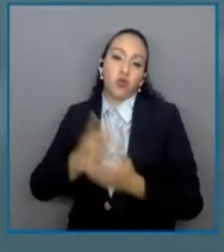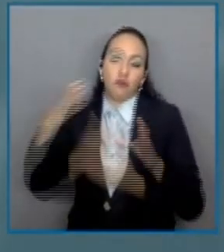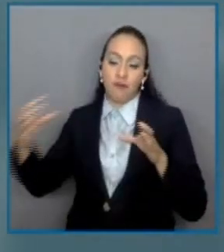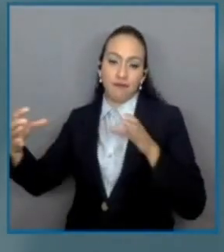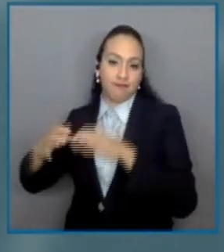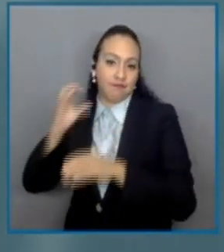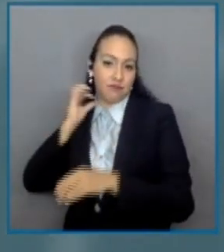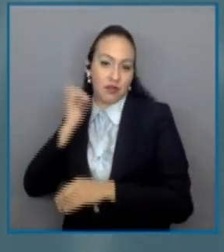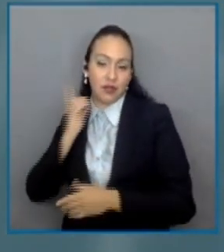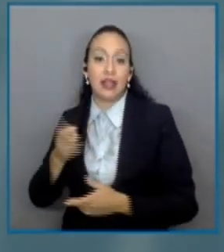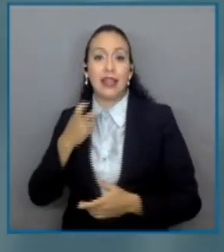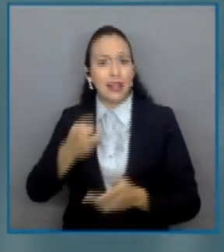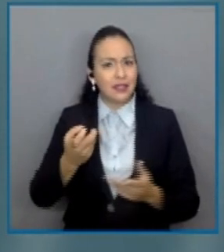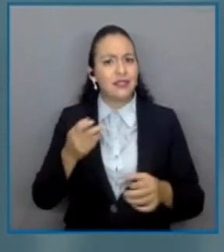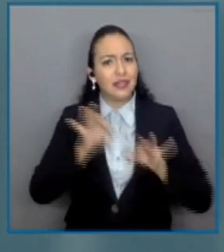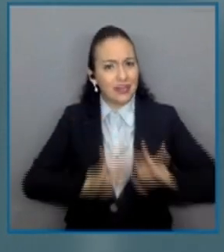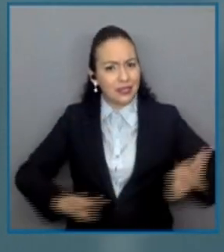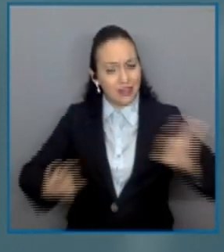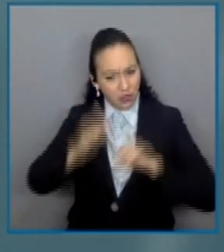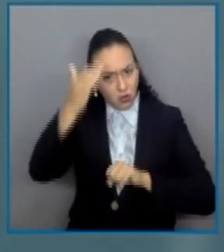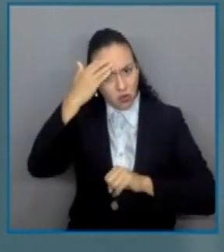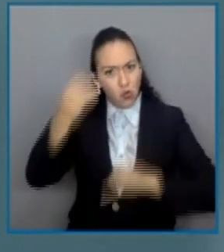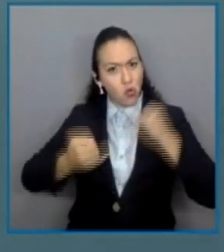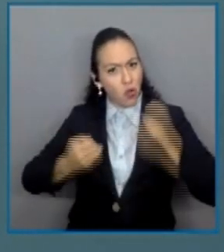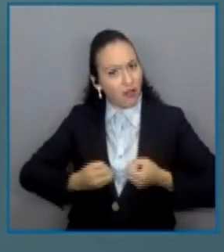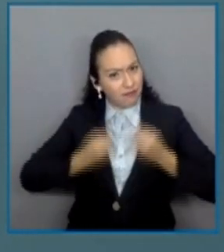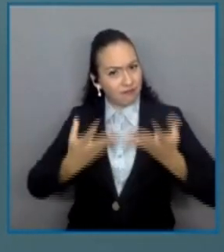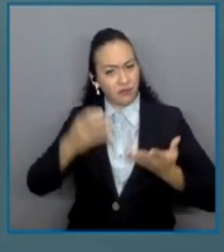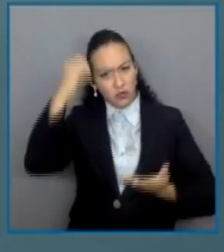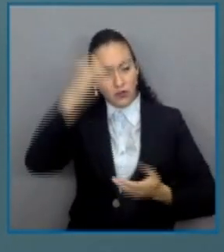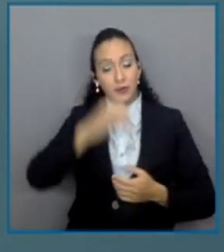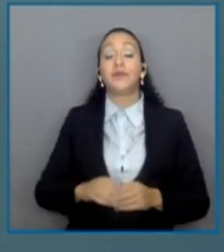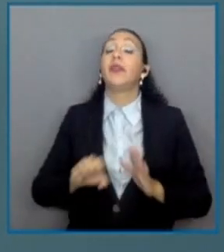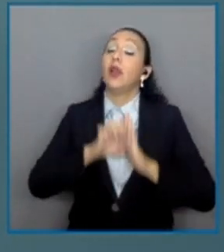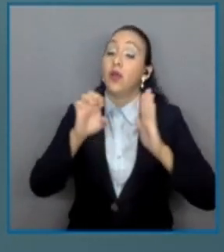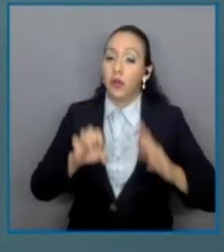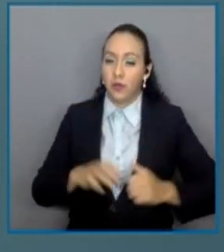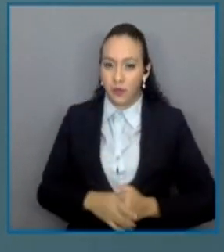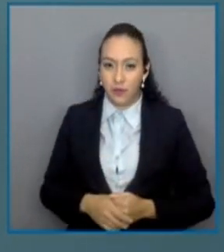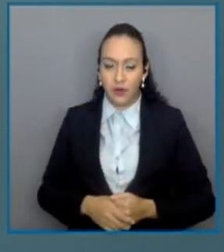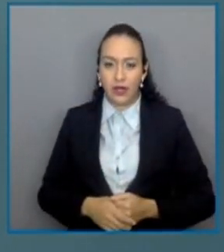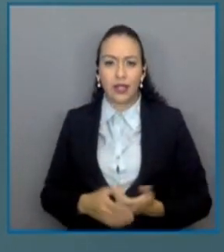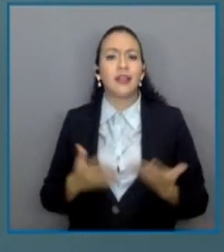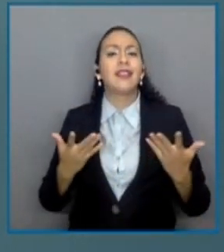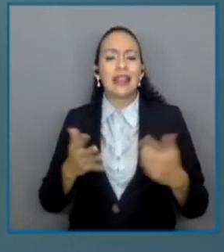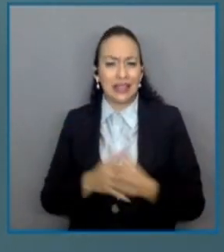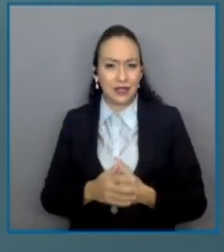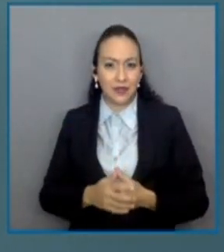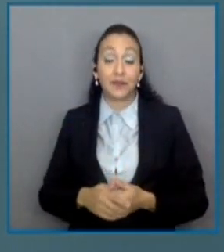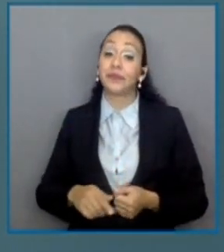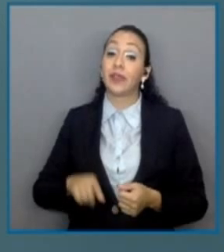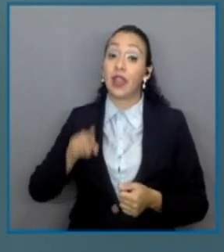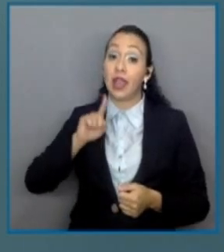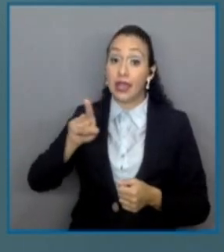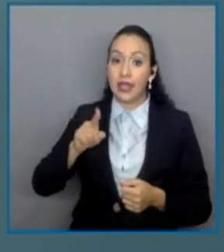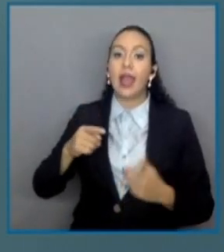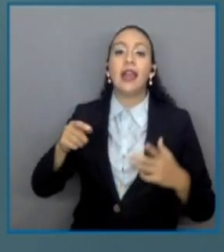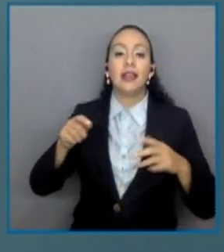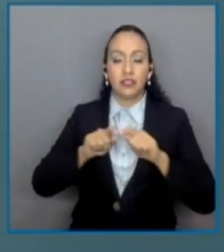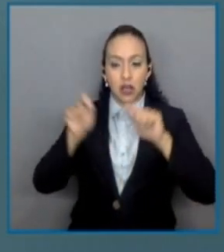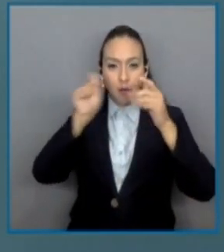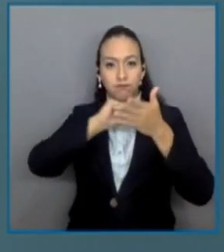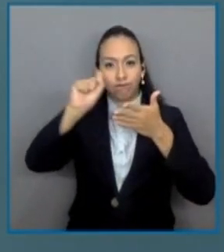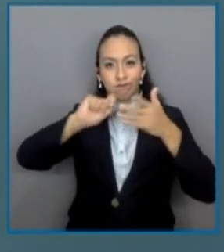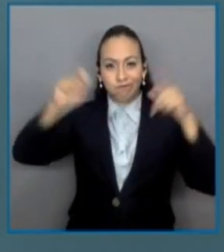judicial. Entre estas acciones destacan la colocación de mantas en las que manifiestan su rechazo a los foros